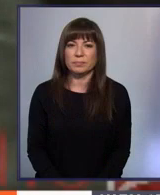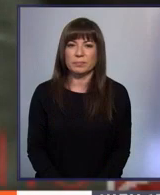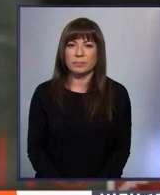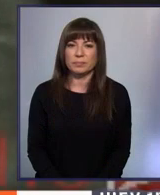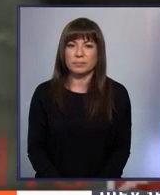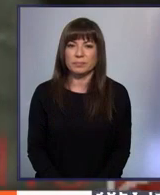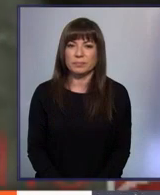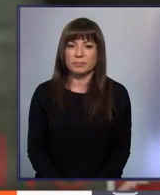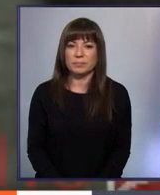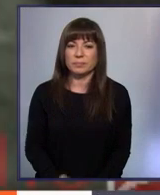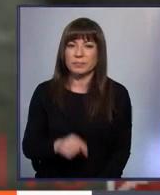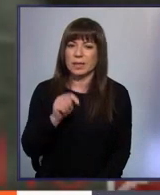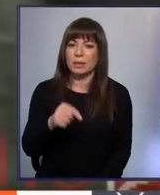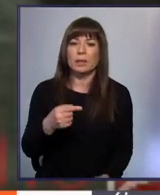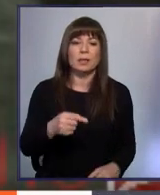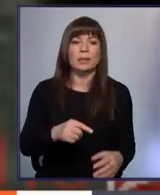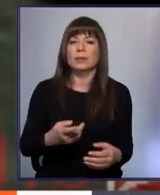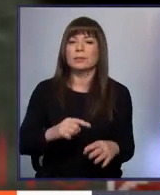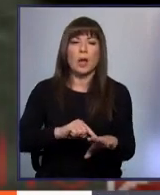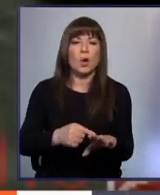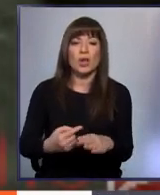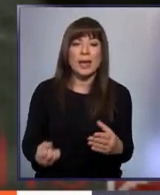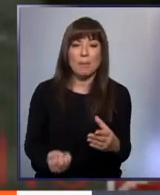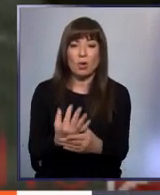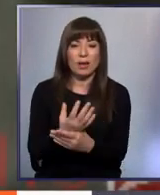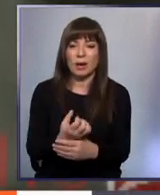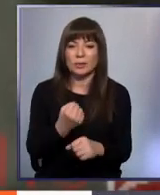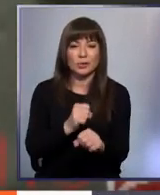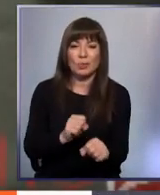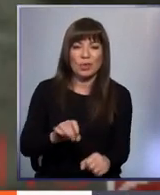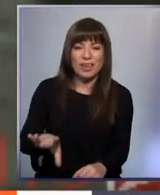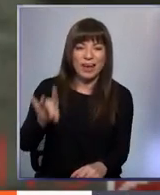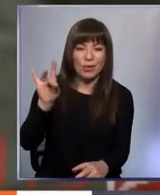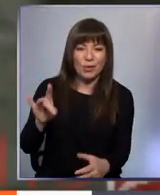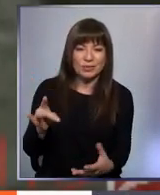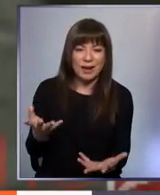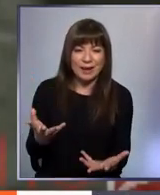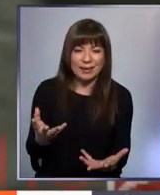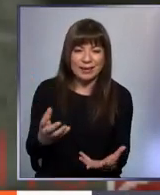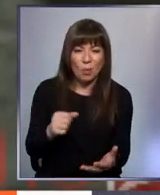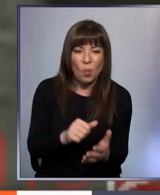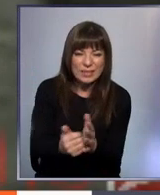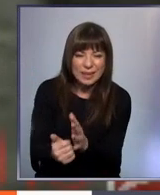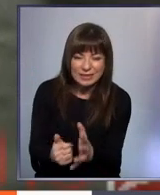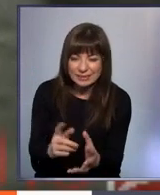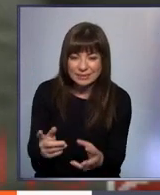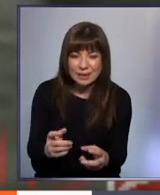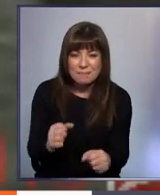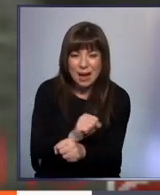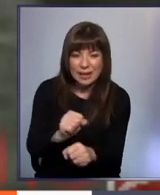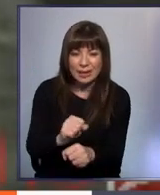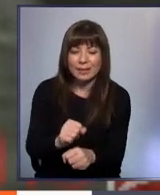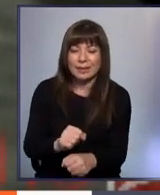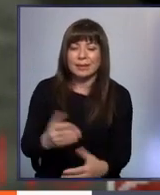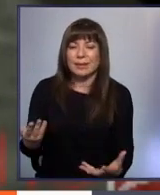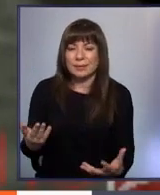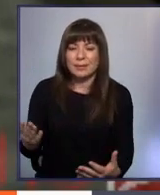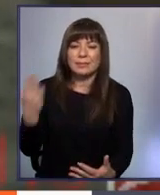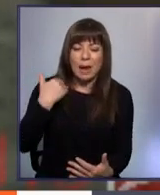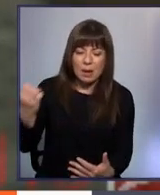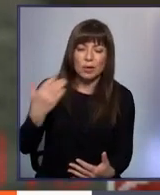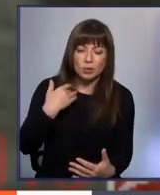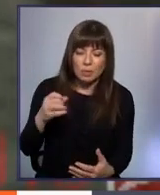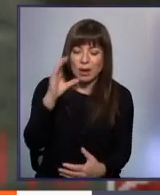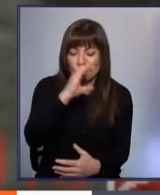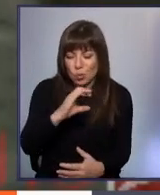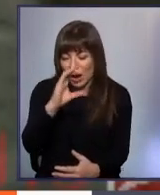Decían que ni con toda la tecnología moderna podrían encontrar rastros en sus paquetes. Los llamaron a buscar y buscar, asegurando que hallarían nada.